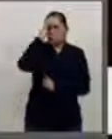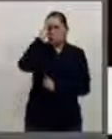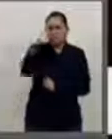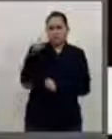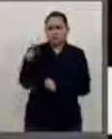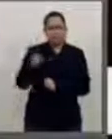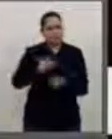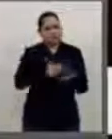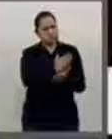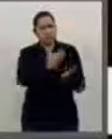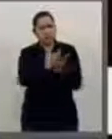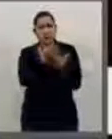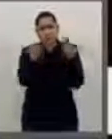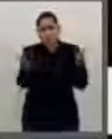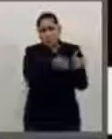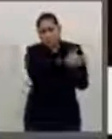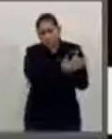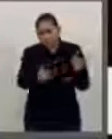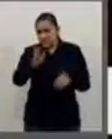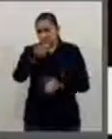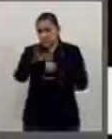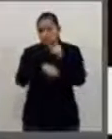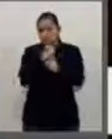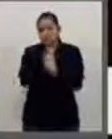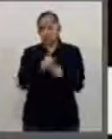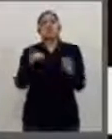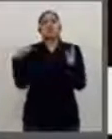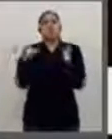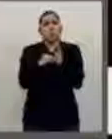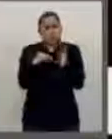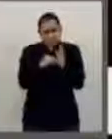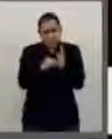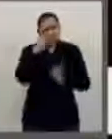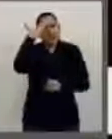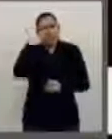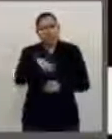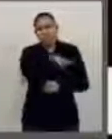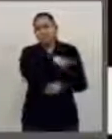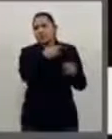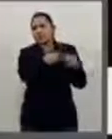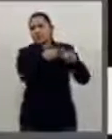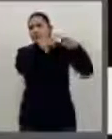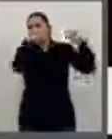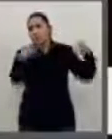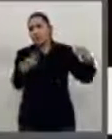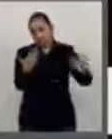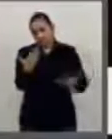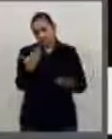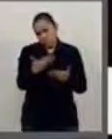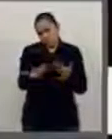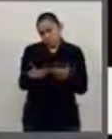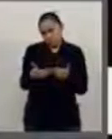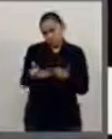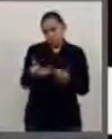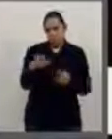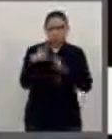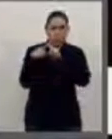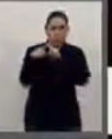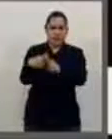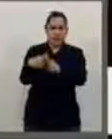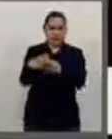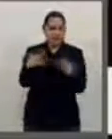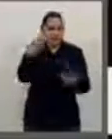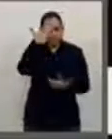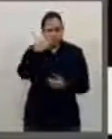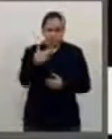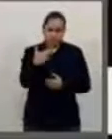a 50 años que se conmemora que se cumple el aniversario de este fatídico